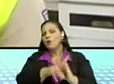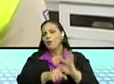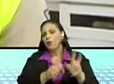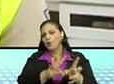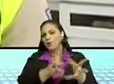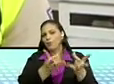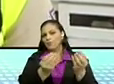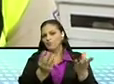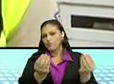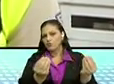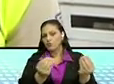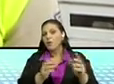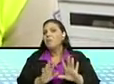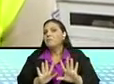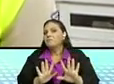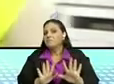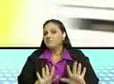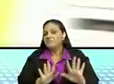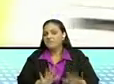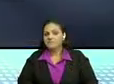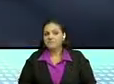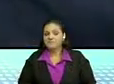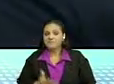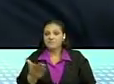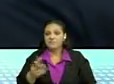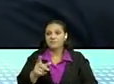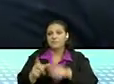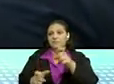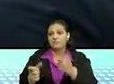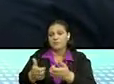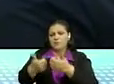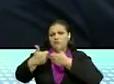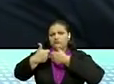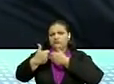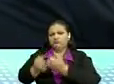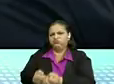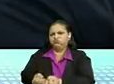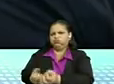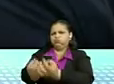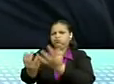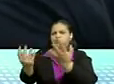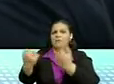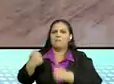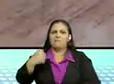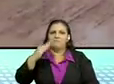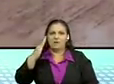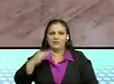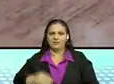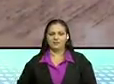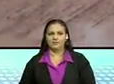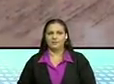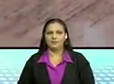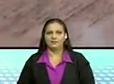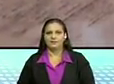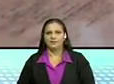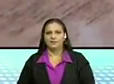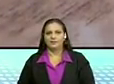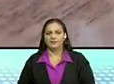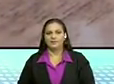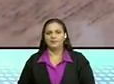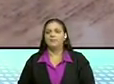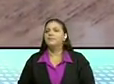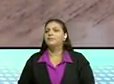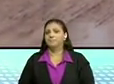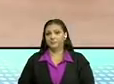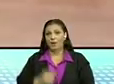vivir en paz, quiere la paz. Mire este señor, estos tipos de las motos, no perdonaron que estaba menor de edad, igual entran